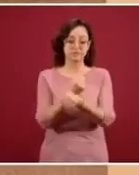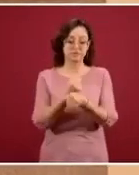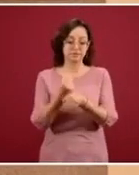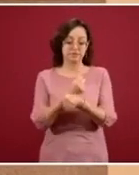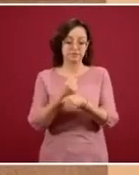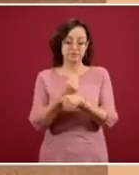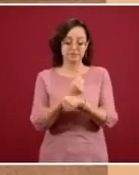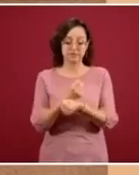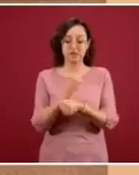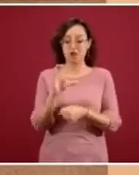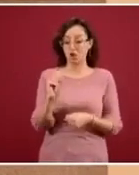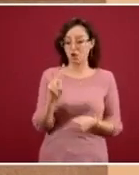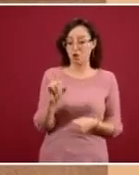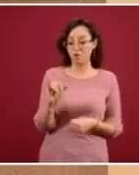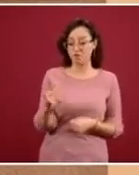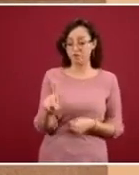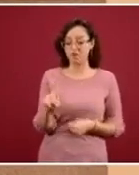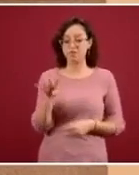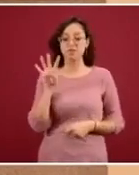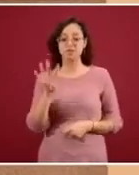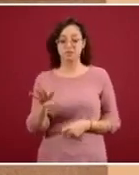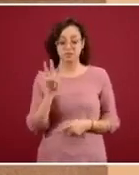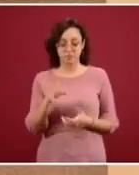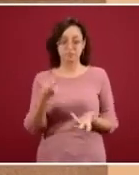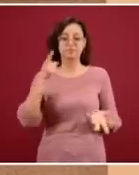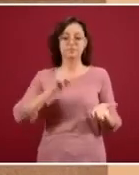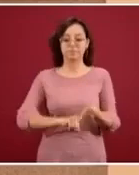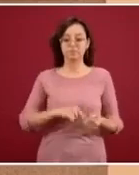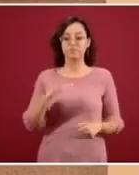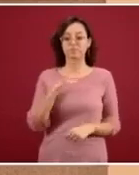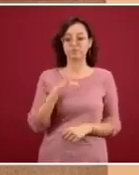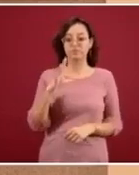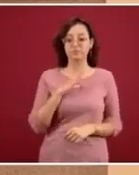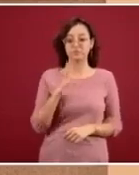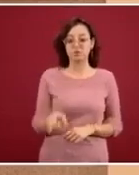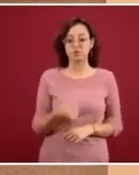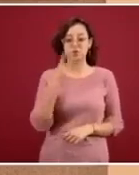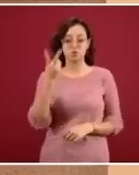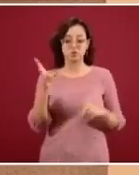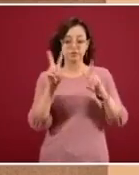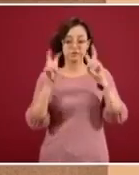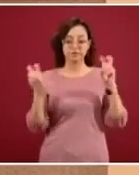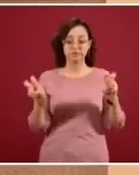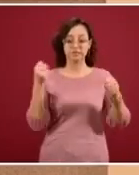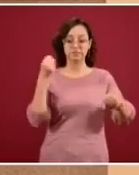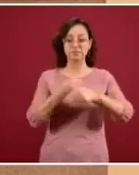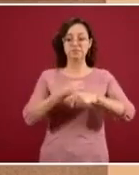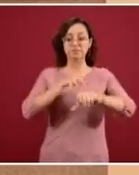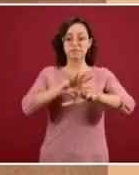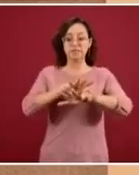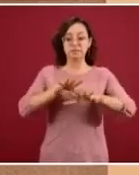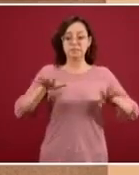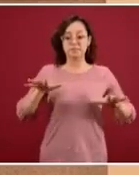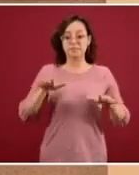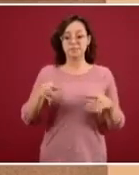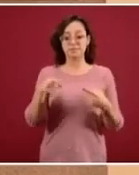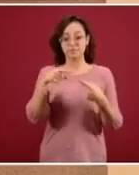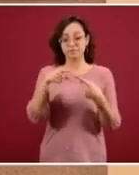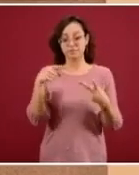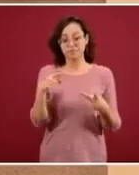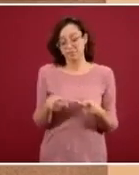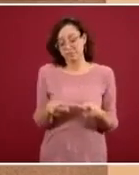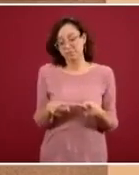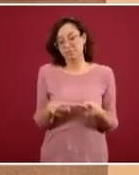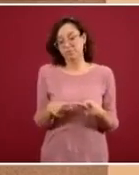lo referente a COVID-19 y tenemos 2 puntos de impacto y 2 puntos que es mi